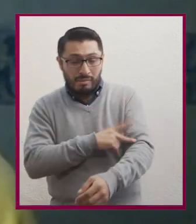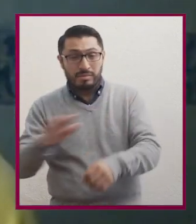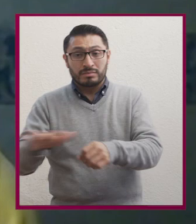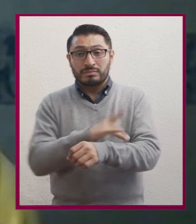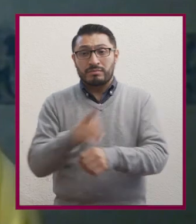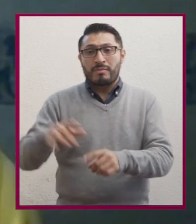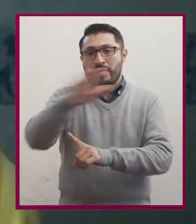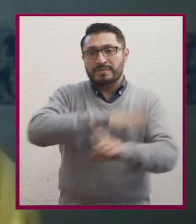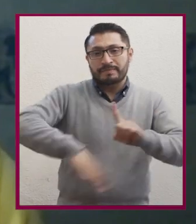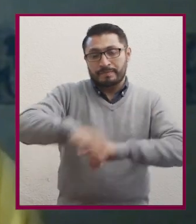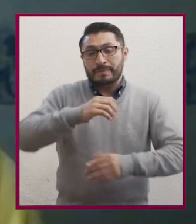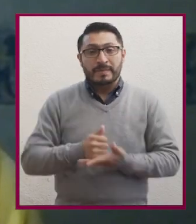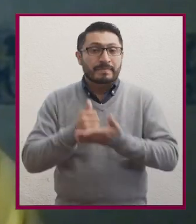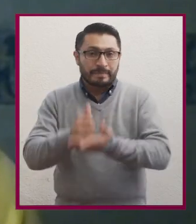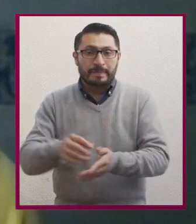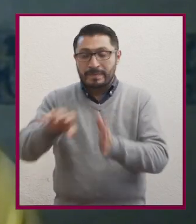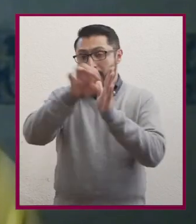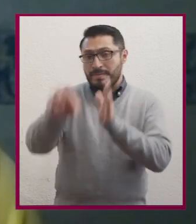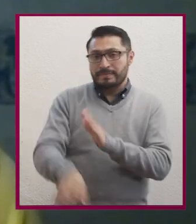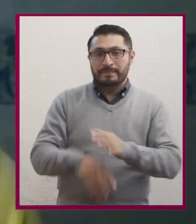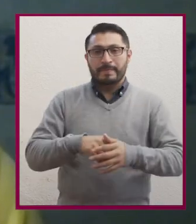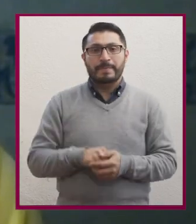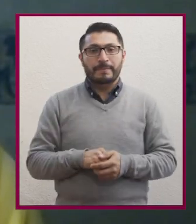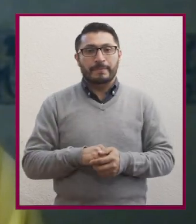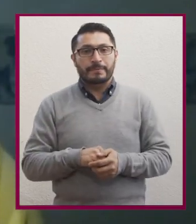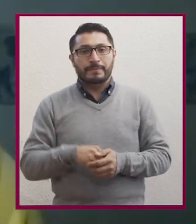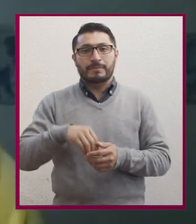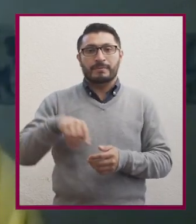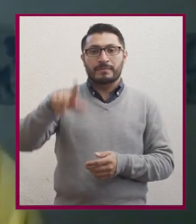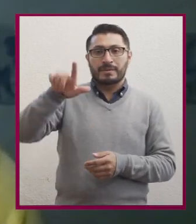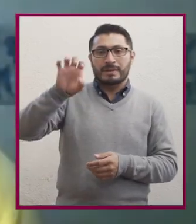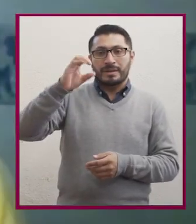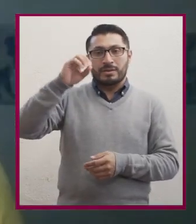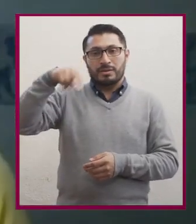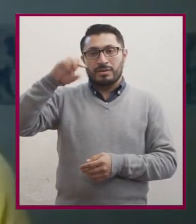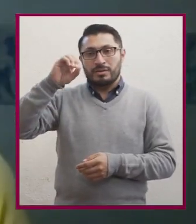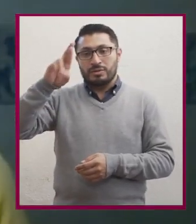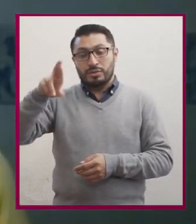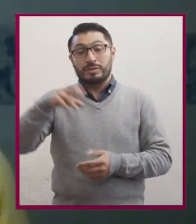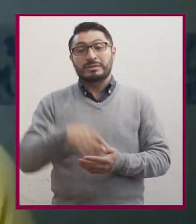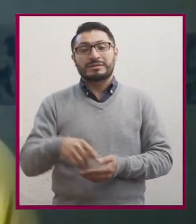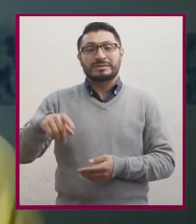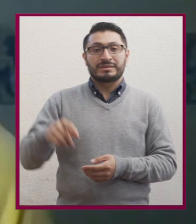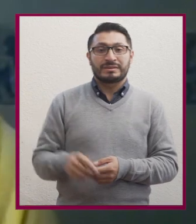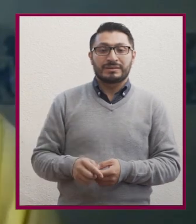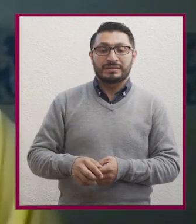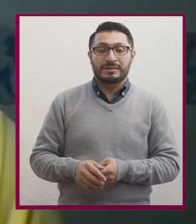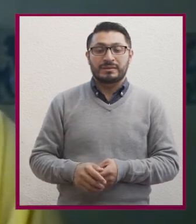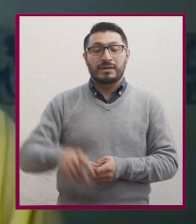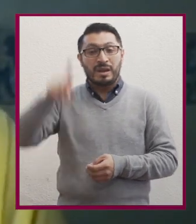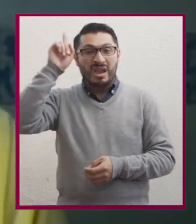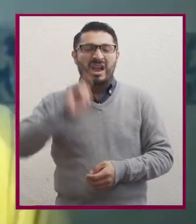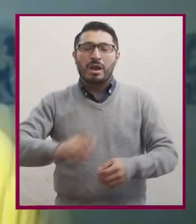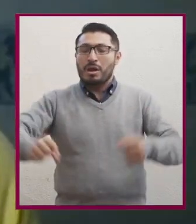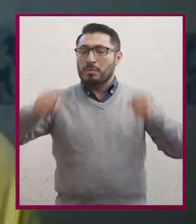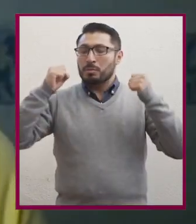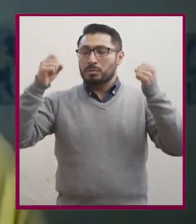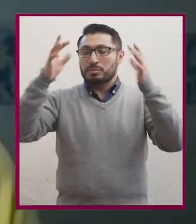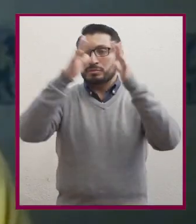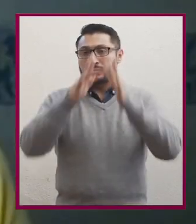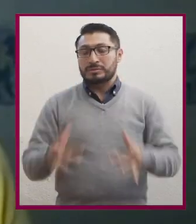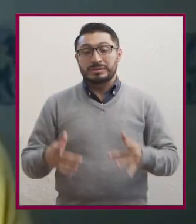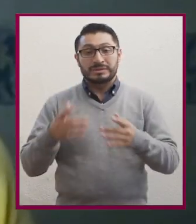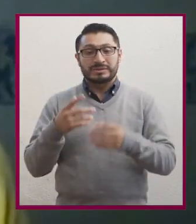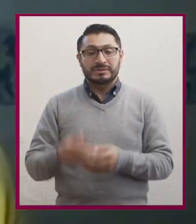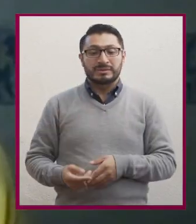las circunstancias se los permitieron. Por ejemplo, está Leonor de Aquitania, que fue una feudataria poderosa de Francia. Entonces